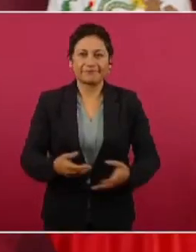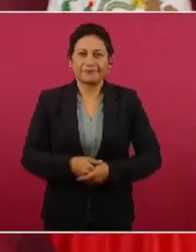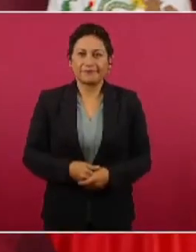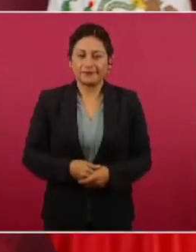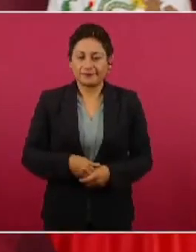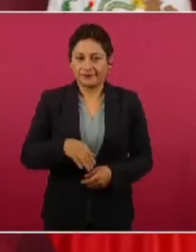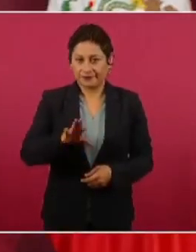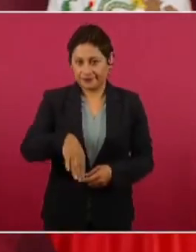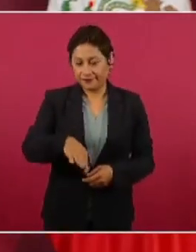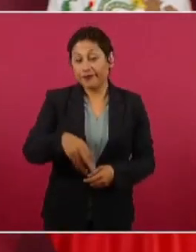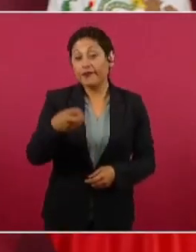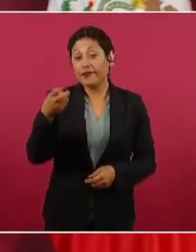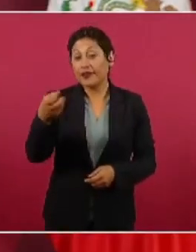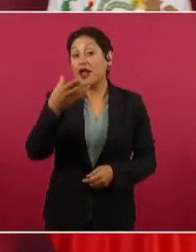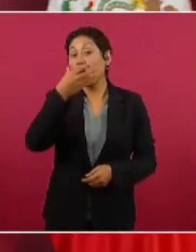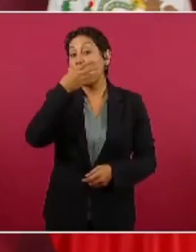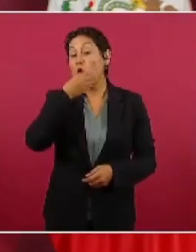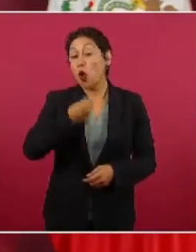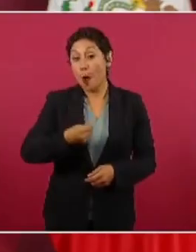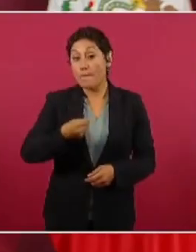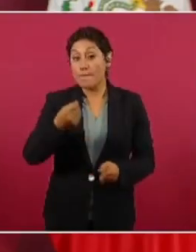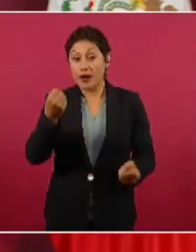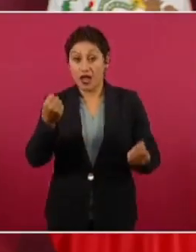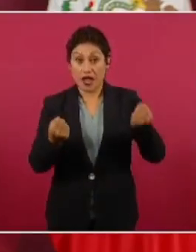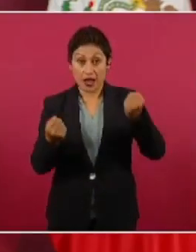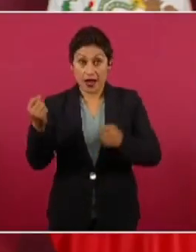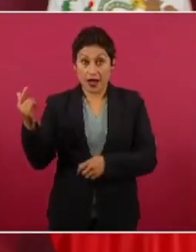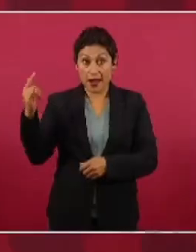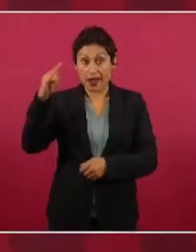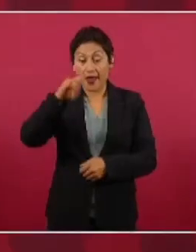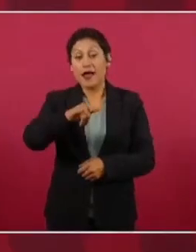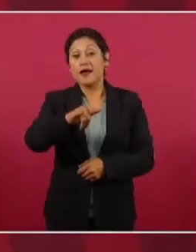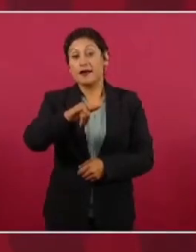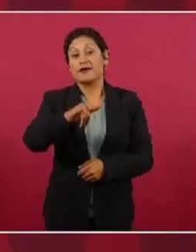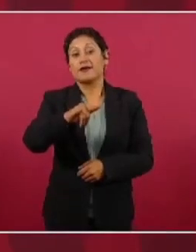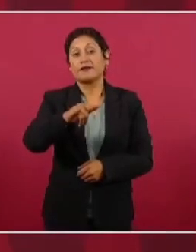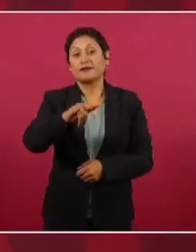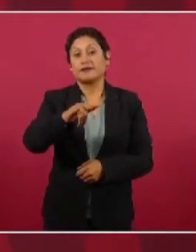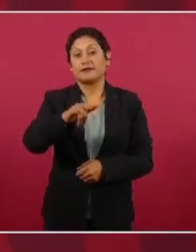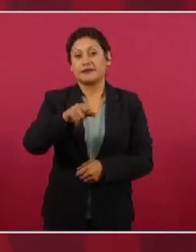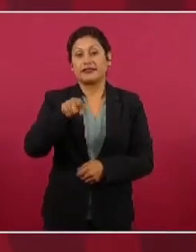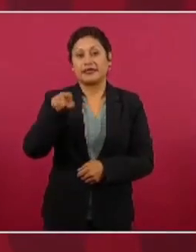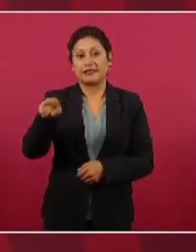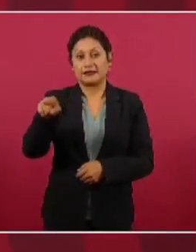piloto, que estando yo ahí, porque sí lo